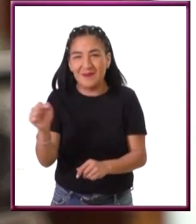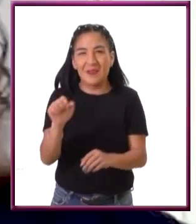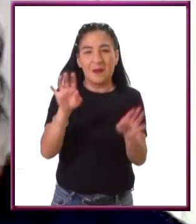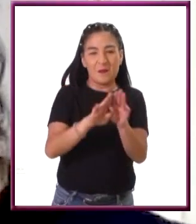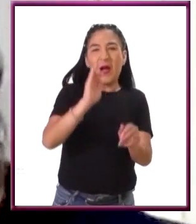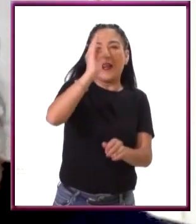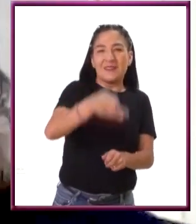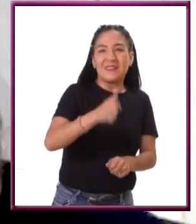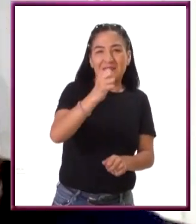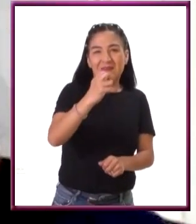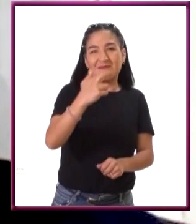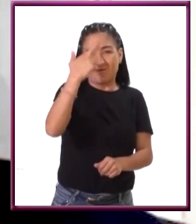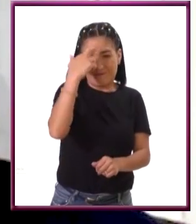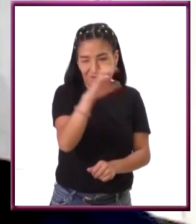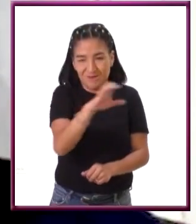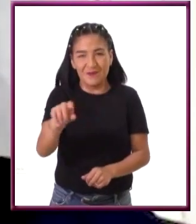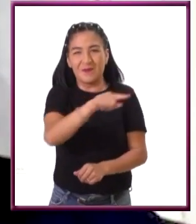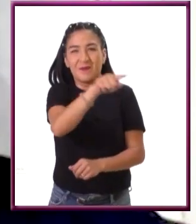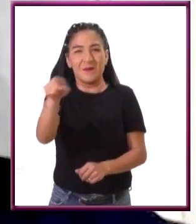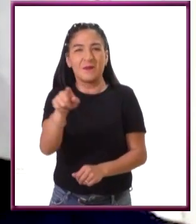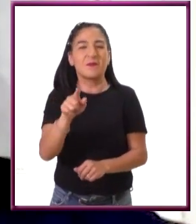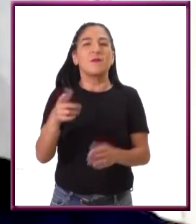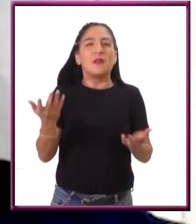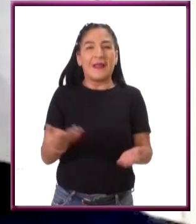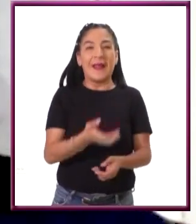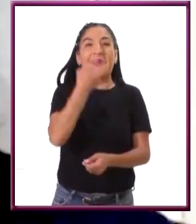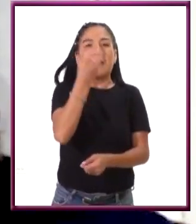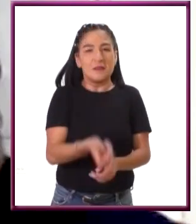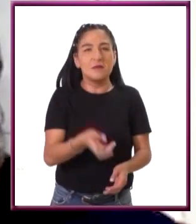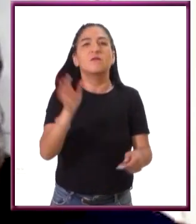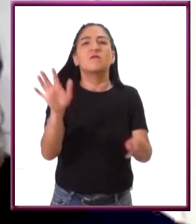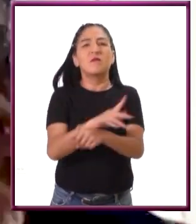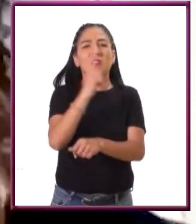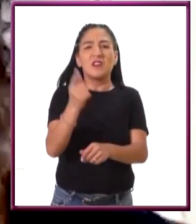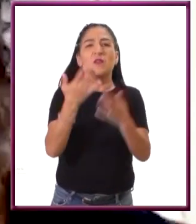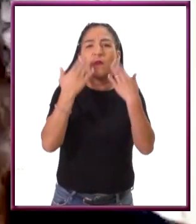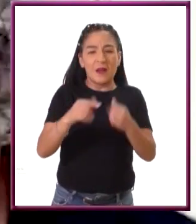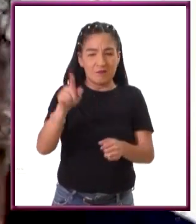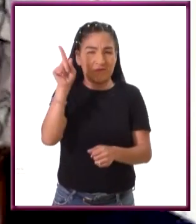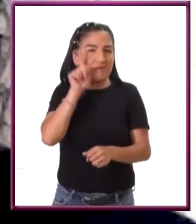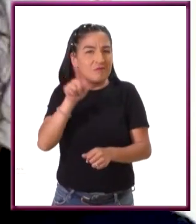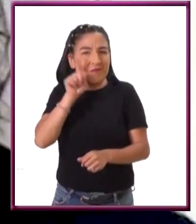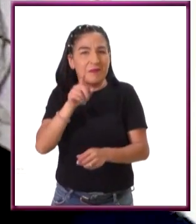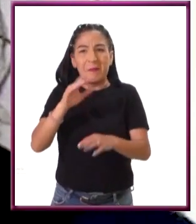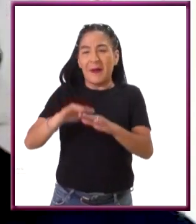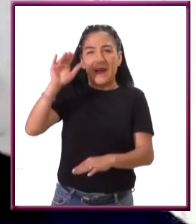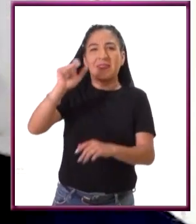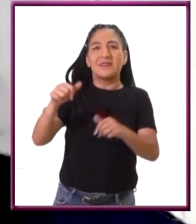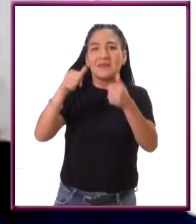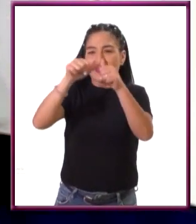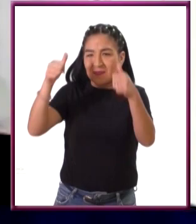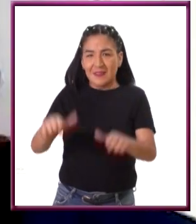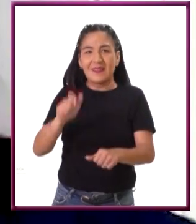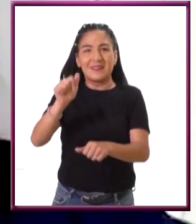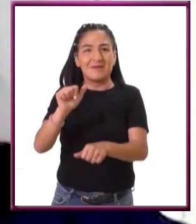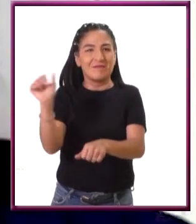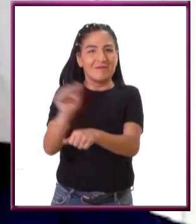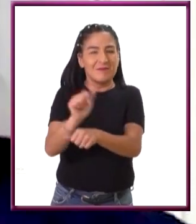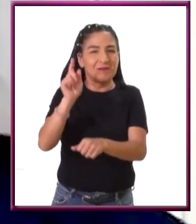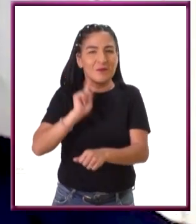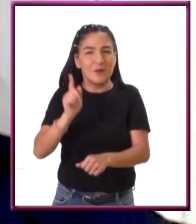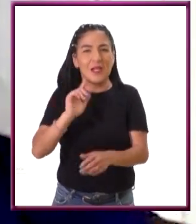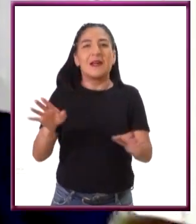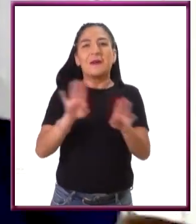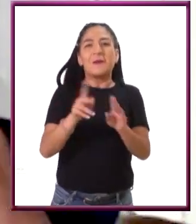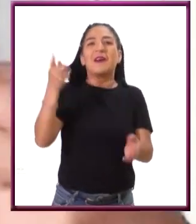reconocimiento, y empezar desde la raíz a preguntarnos entonces por qué no hay grandes mujeres artistas. Y quizá la